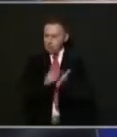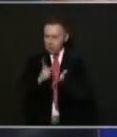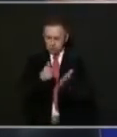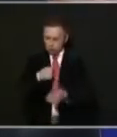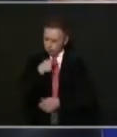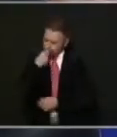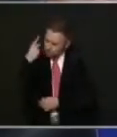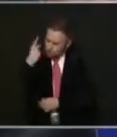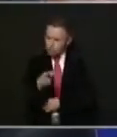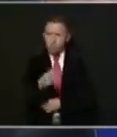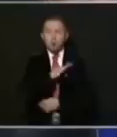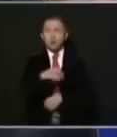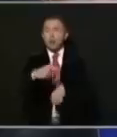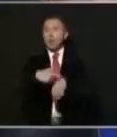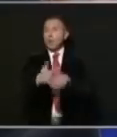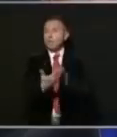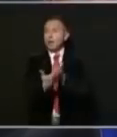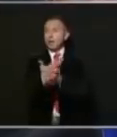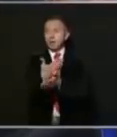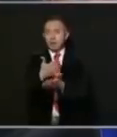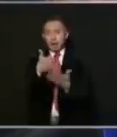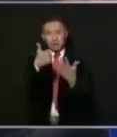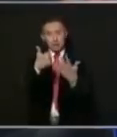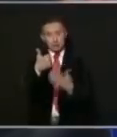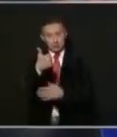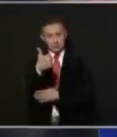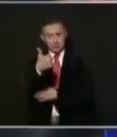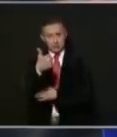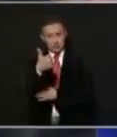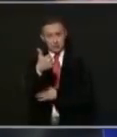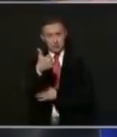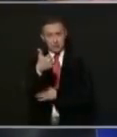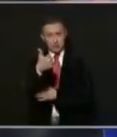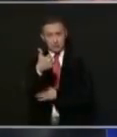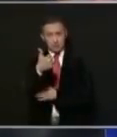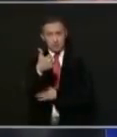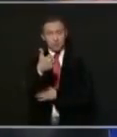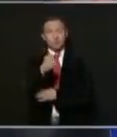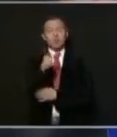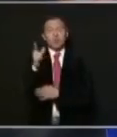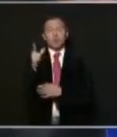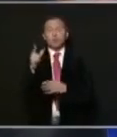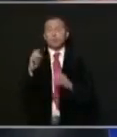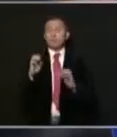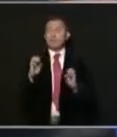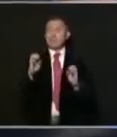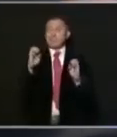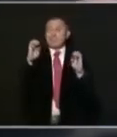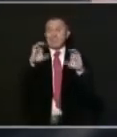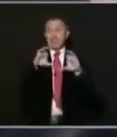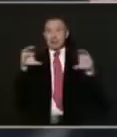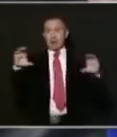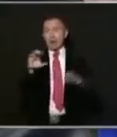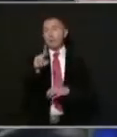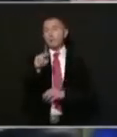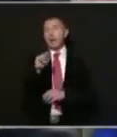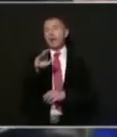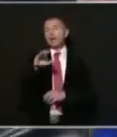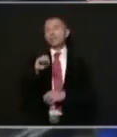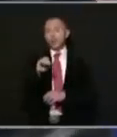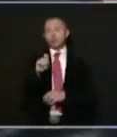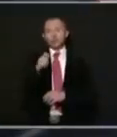las 6 de la mañana encabezaré en el Palacio la reunión de gabinete de